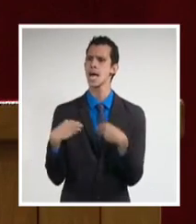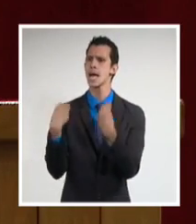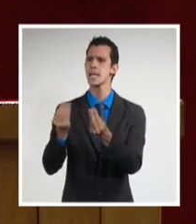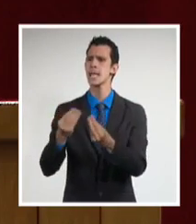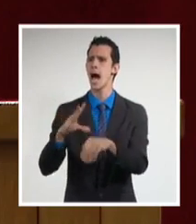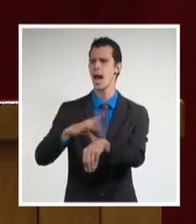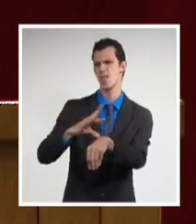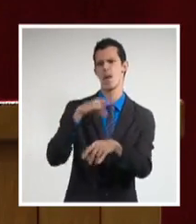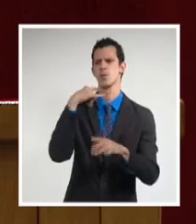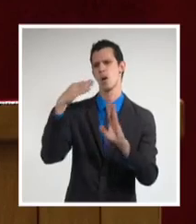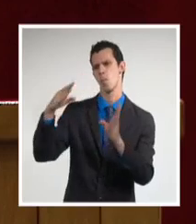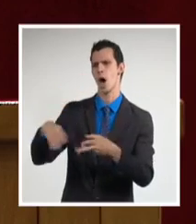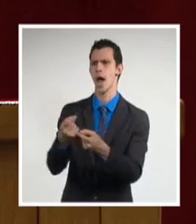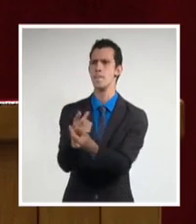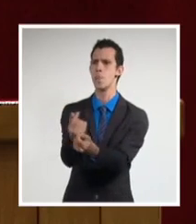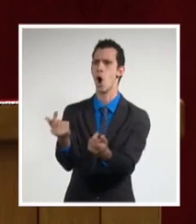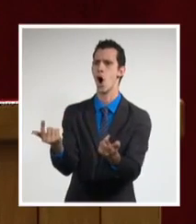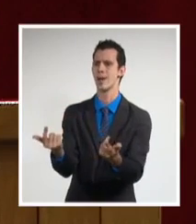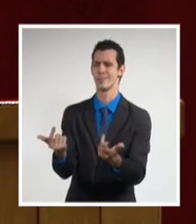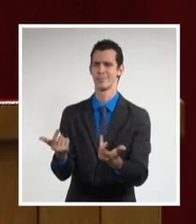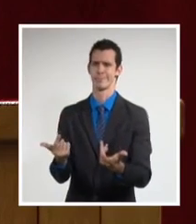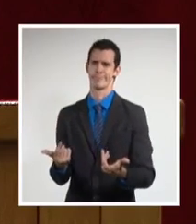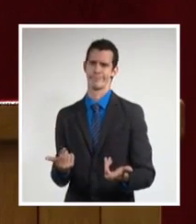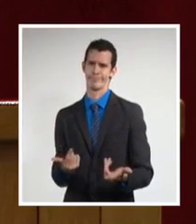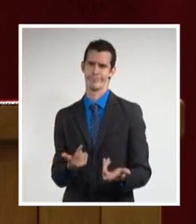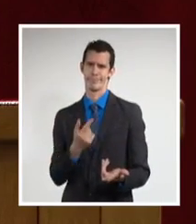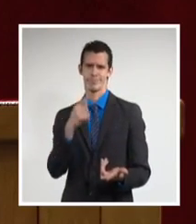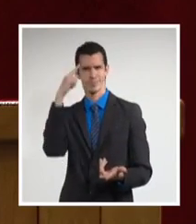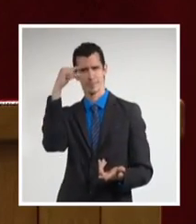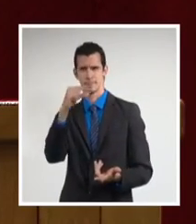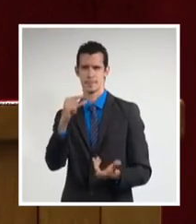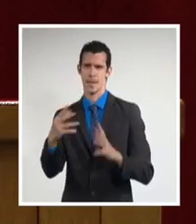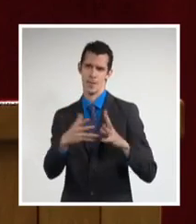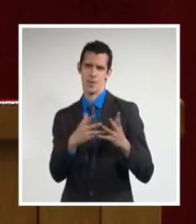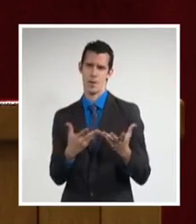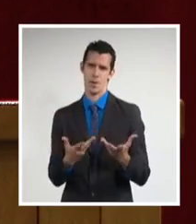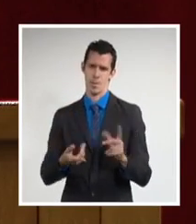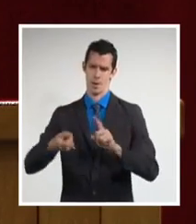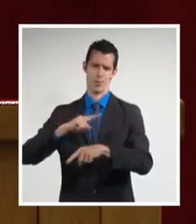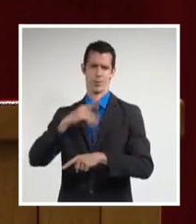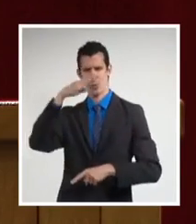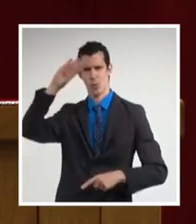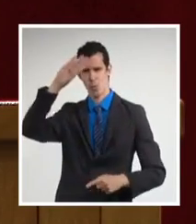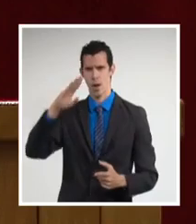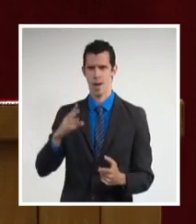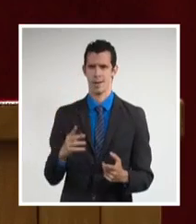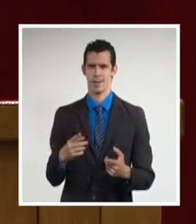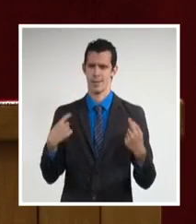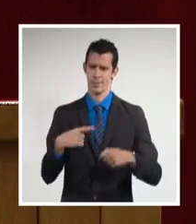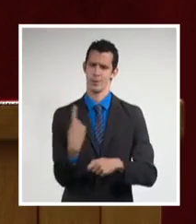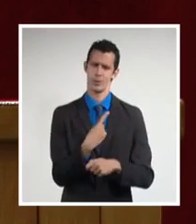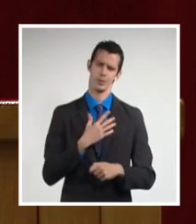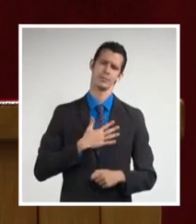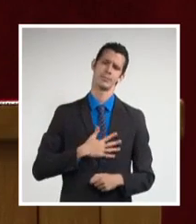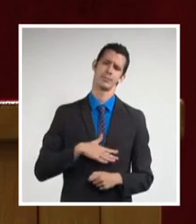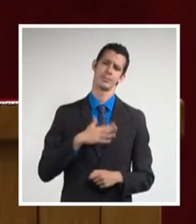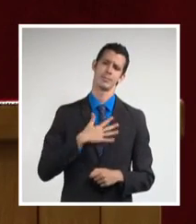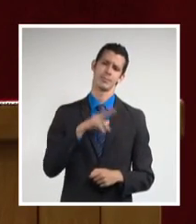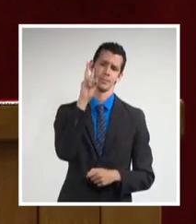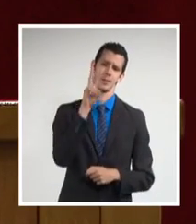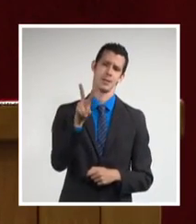cierto que nos hemos quedado a la saga o llegado hasta un punto, es ahí donde tenemos que dar un salto, y en otros